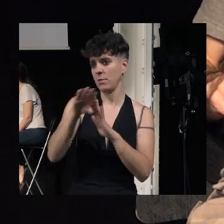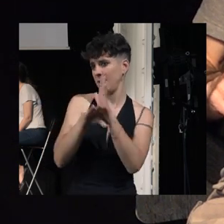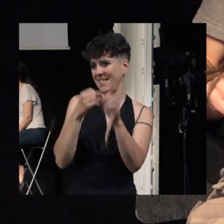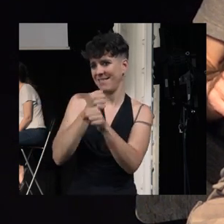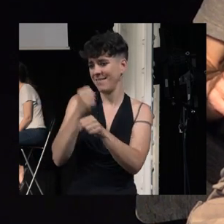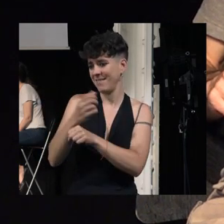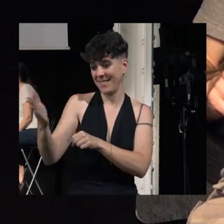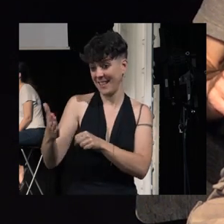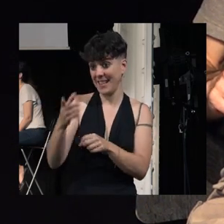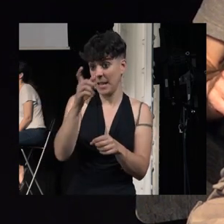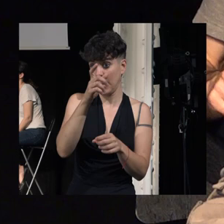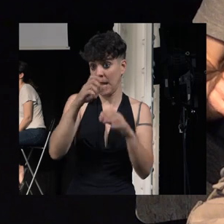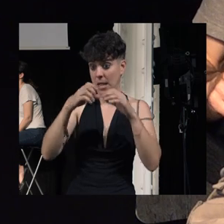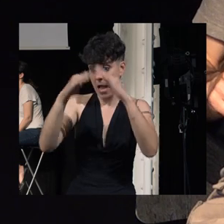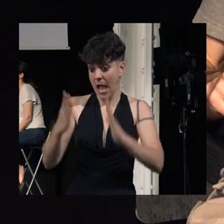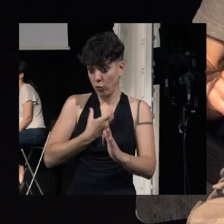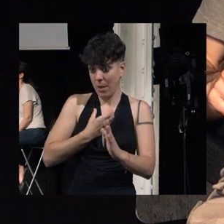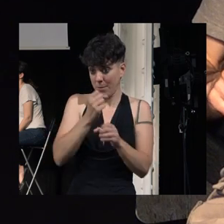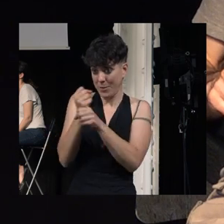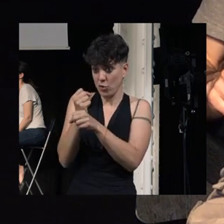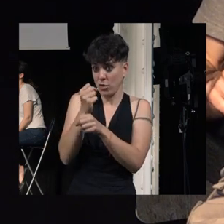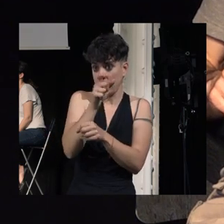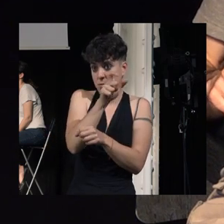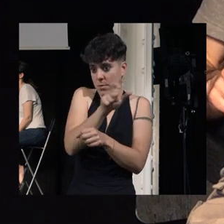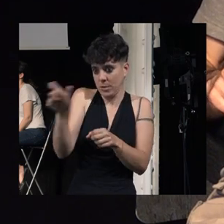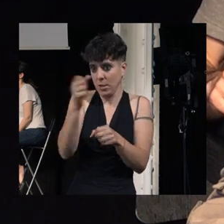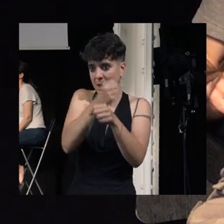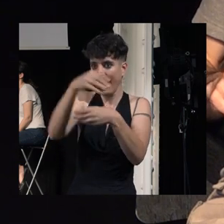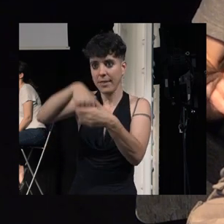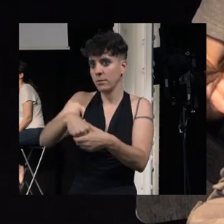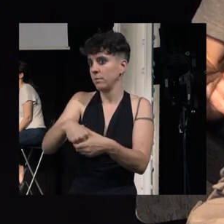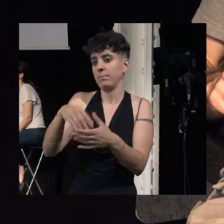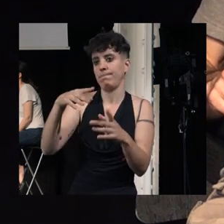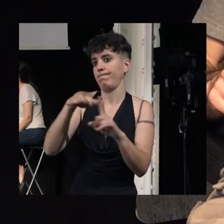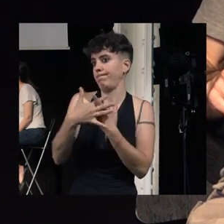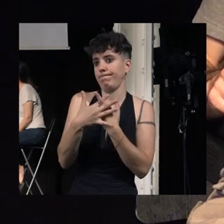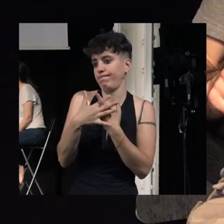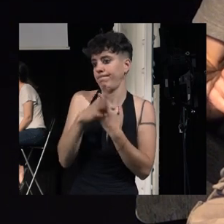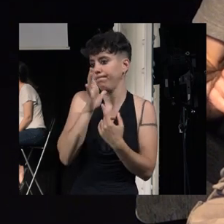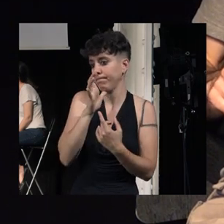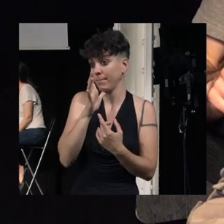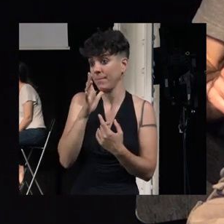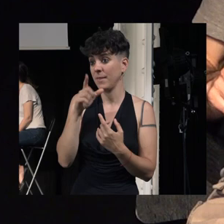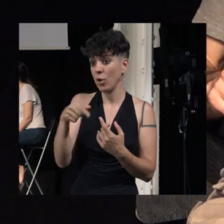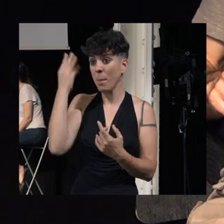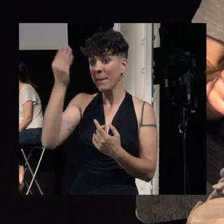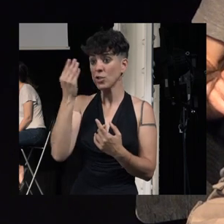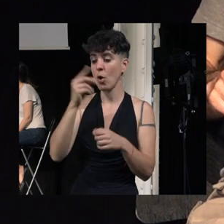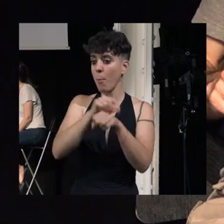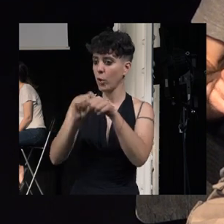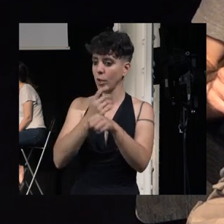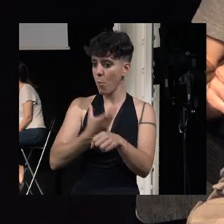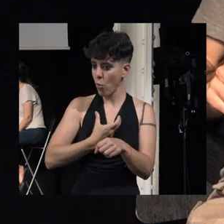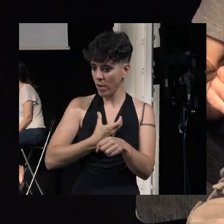trabajadoras de los ayuntamientos. O sea, yo insisto, yo sí que creo que la política municipal es el